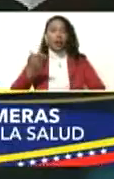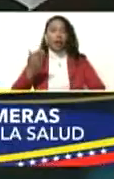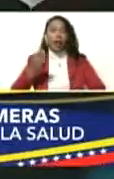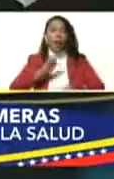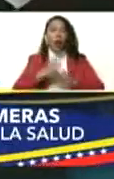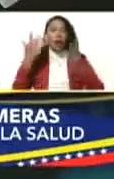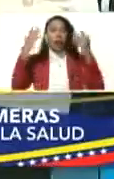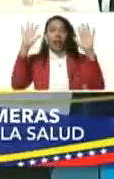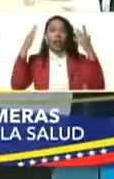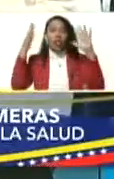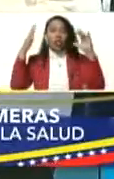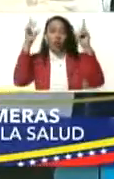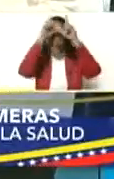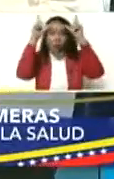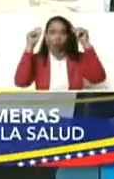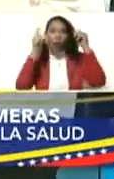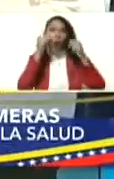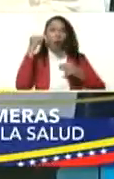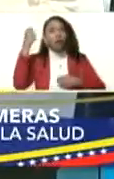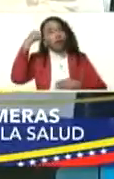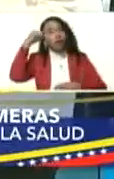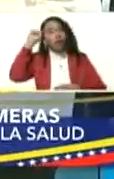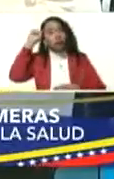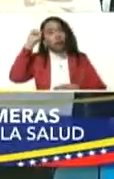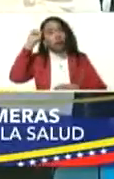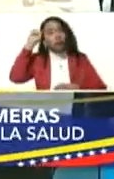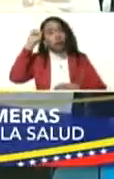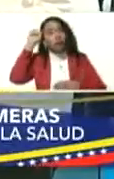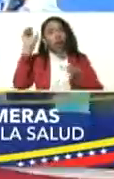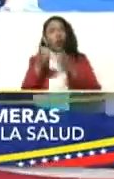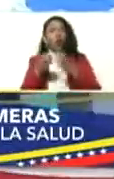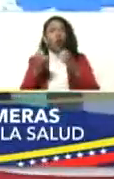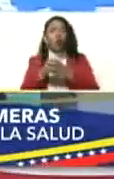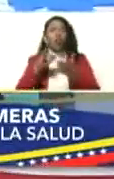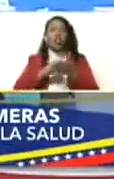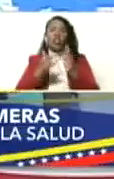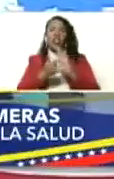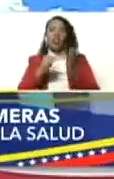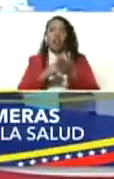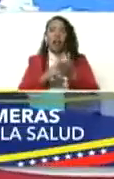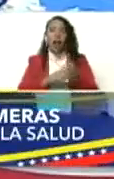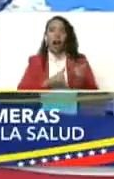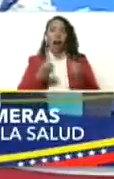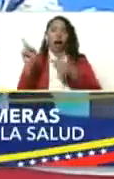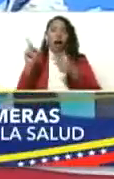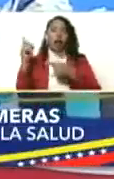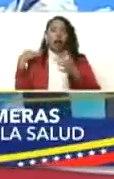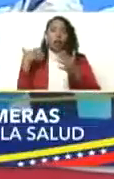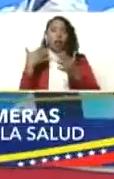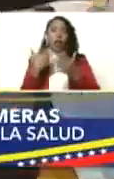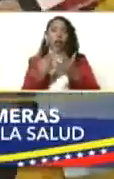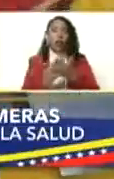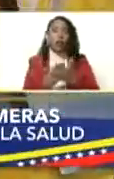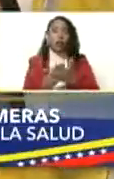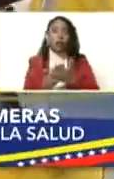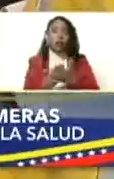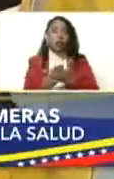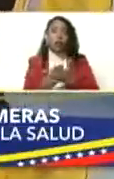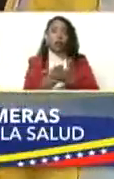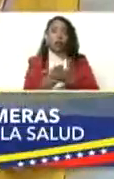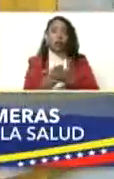porque representa una nueva oportunidad para recordar que la salud universal significa que todas las personas en todas partes tengan el acceso